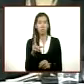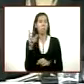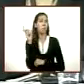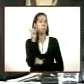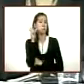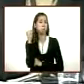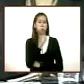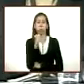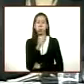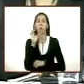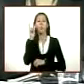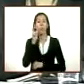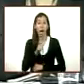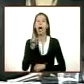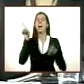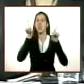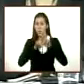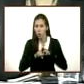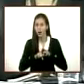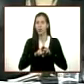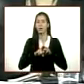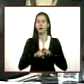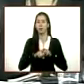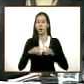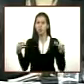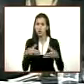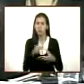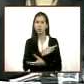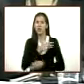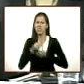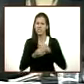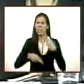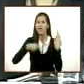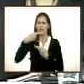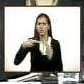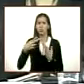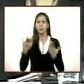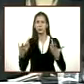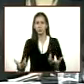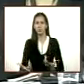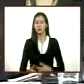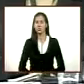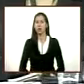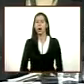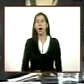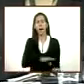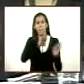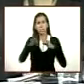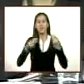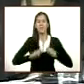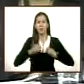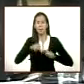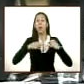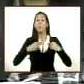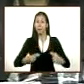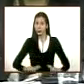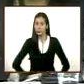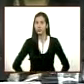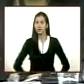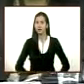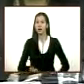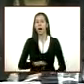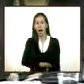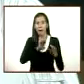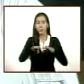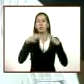los pueblos, igual los movimientos sociales van a encabezar una revolución por la vida y por la humanidad, defendiendo